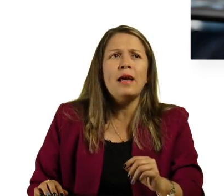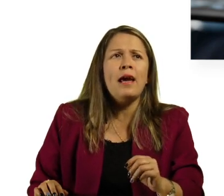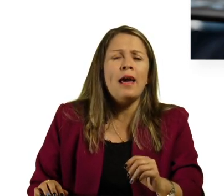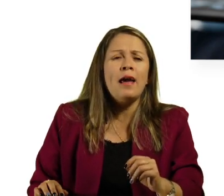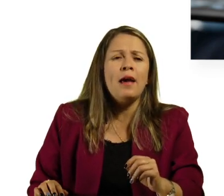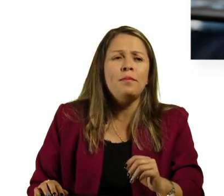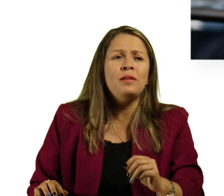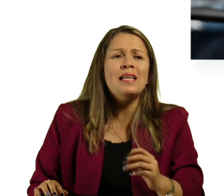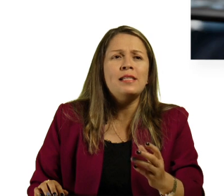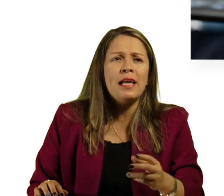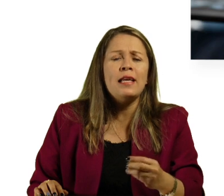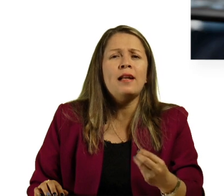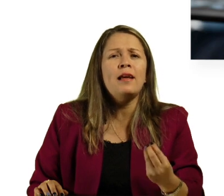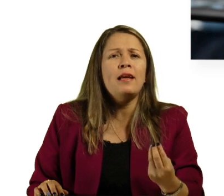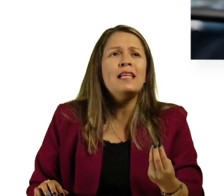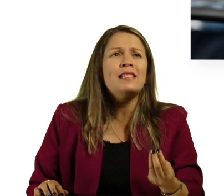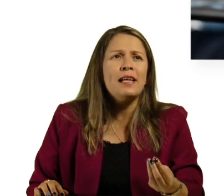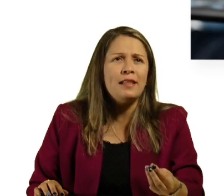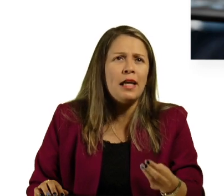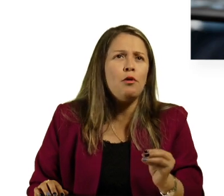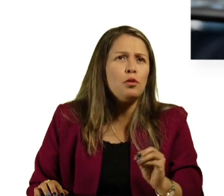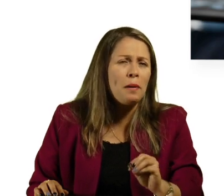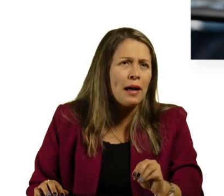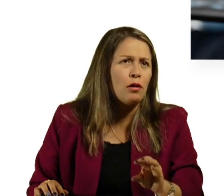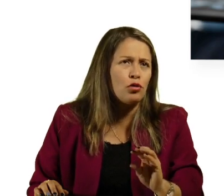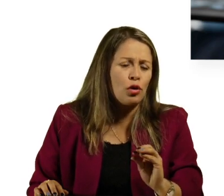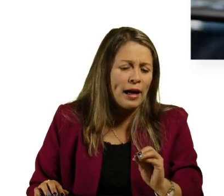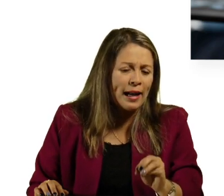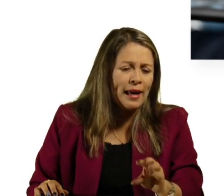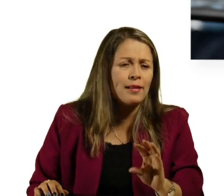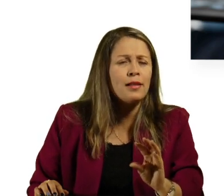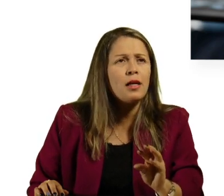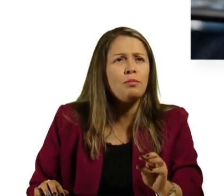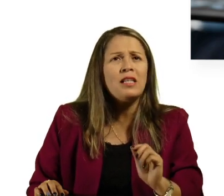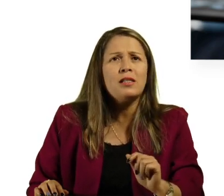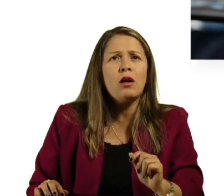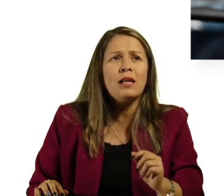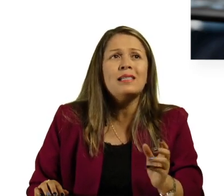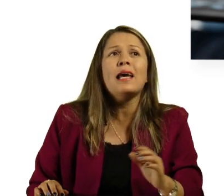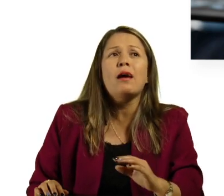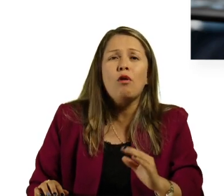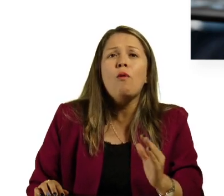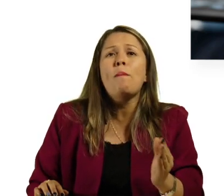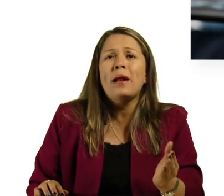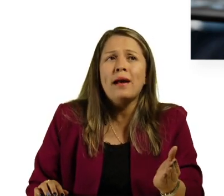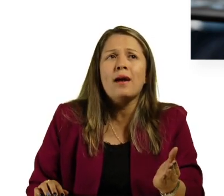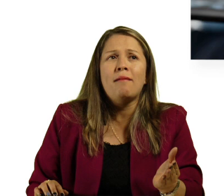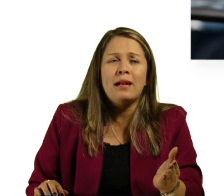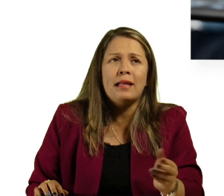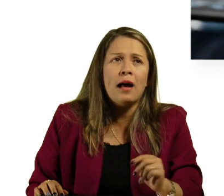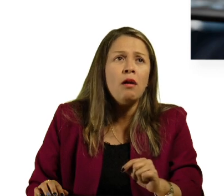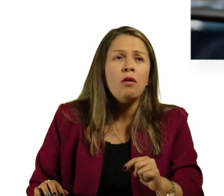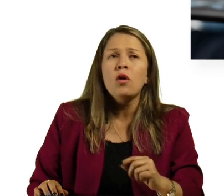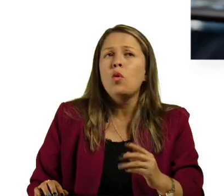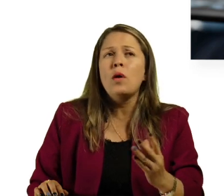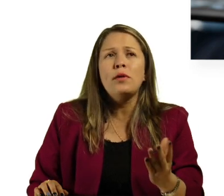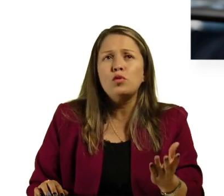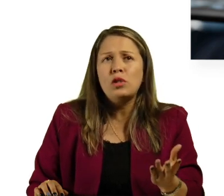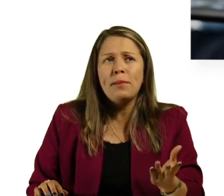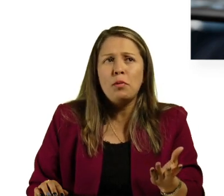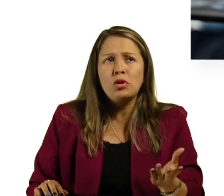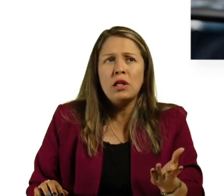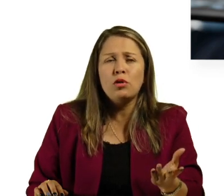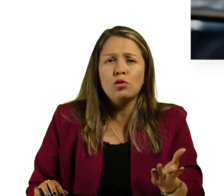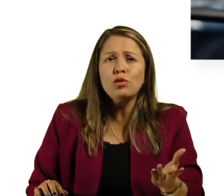empresas diseñan incentivos para los gerentes y administradores que cumplen a cabalidad o en